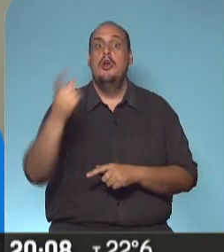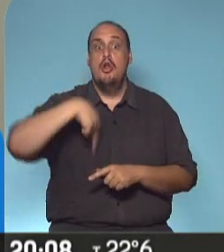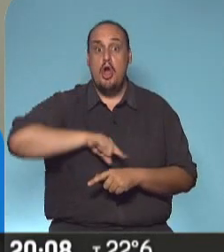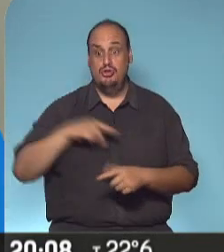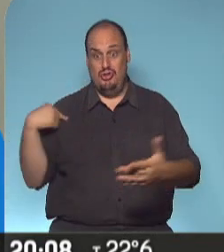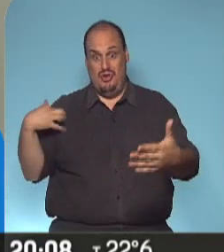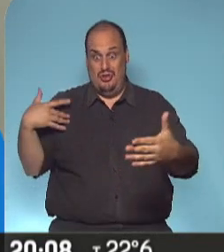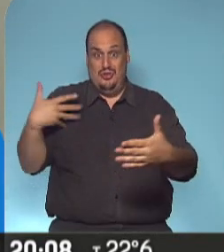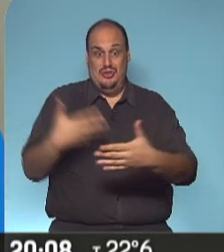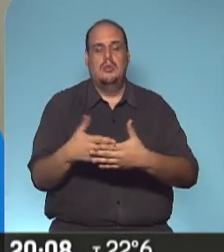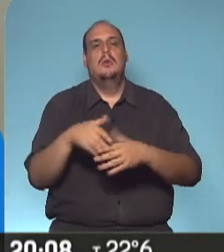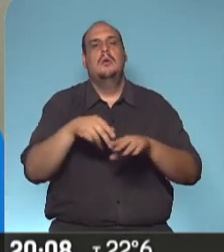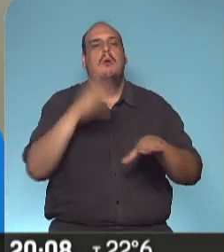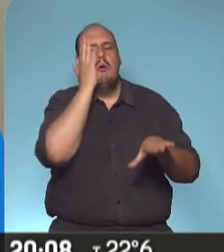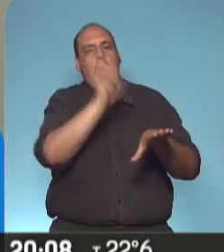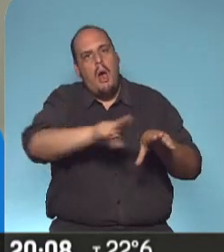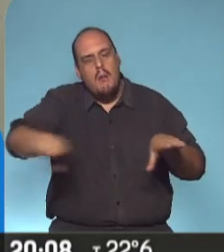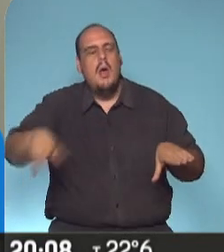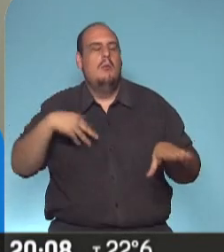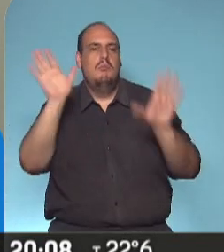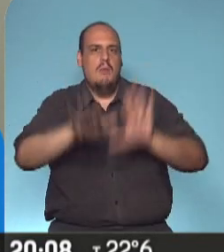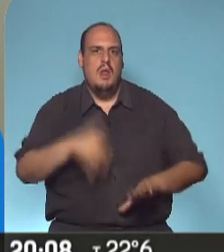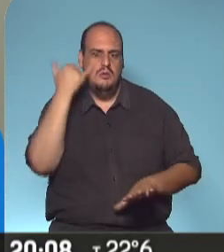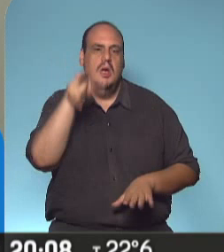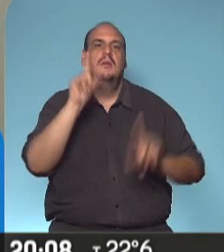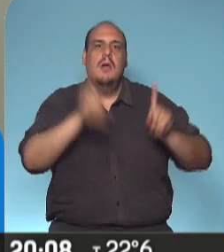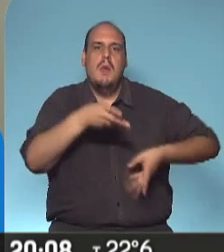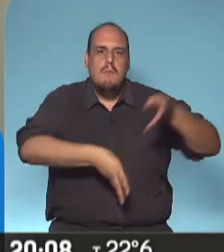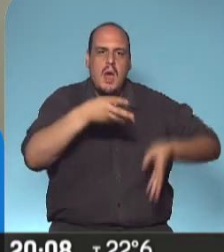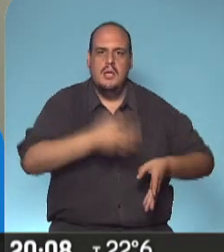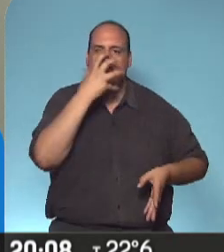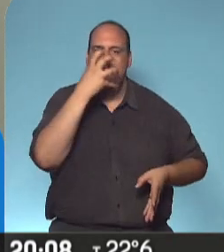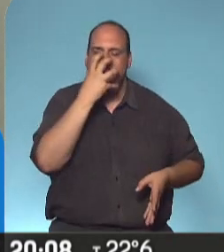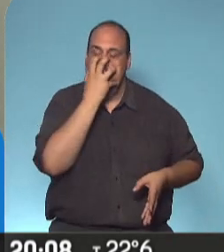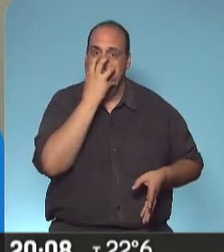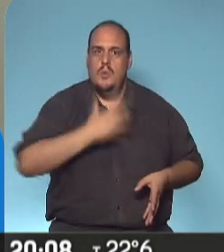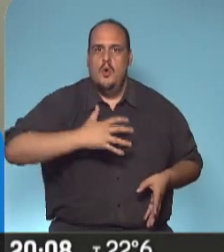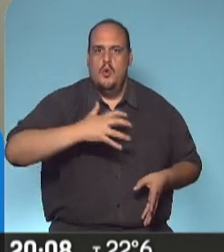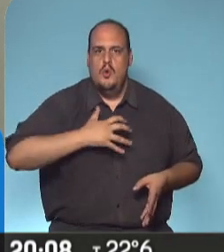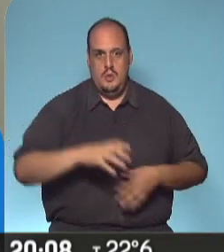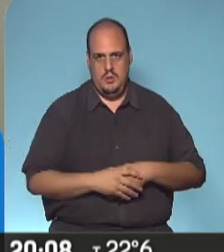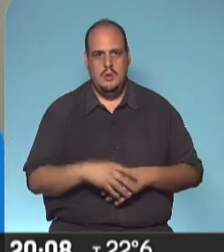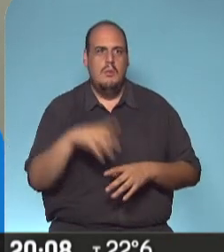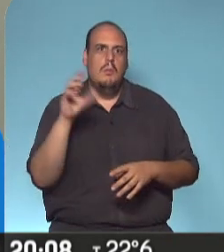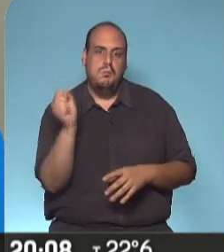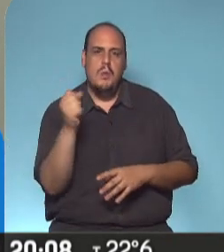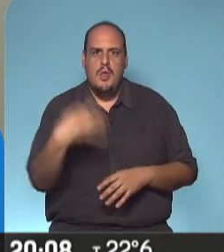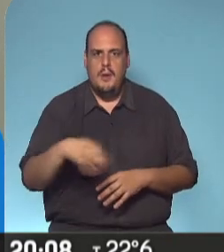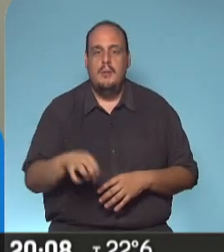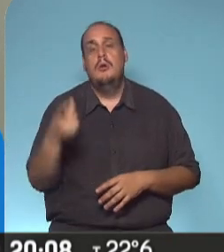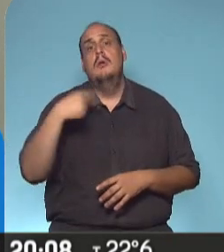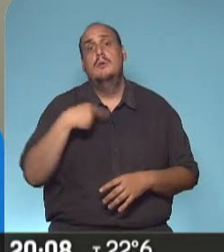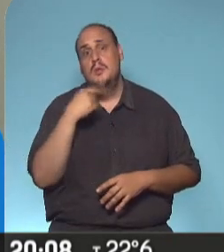tener todas las camas que nos hacen falta todos los respiradores que nos hacen falta le aclaró a todos estamos trabajando